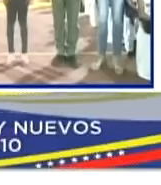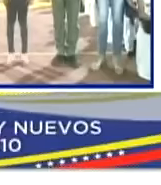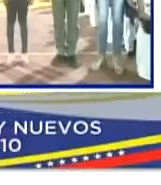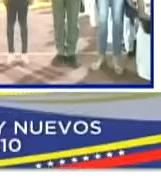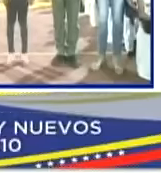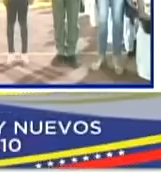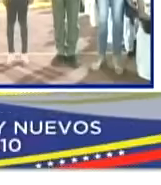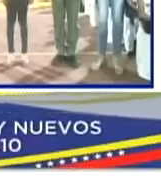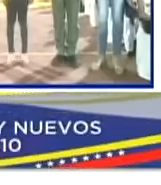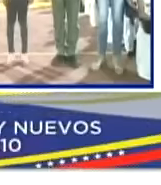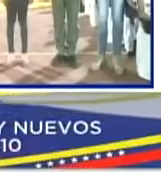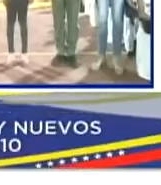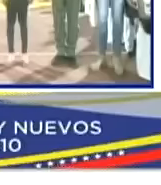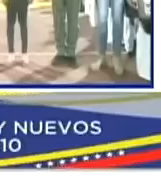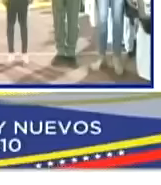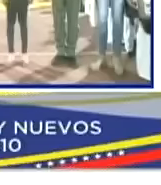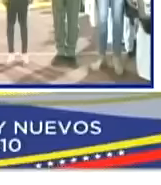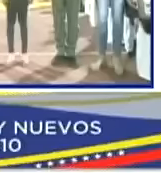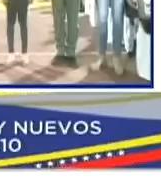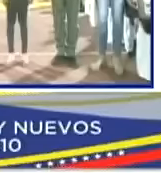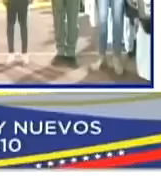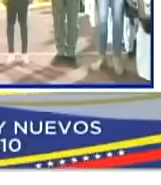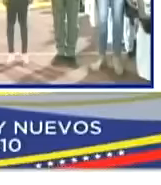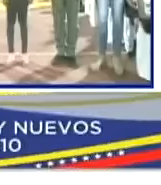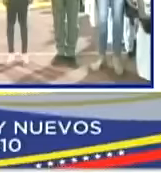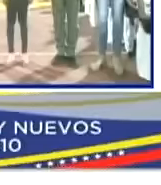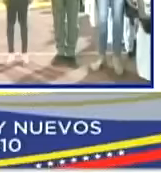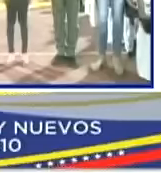pueblo hermoso y amado.